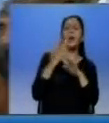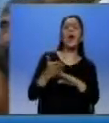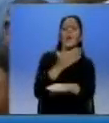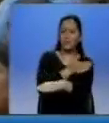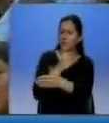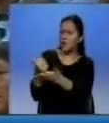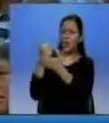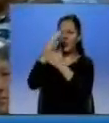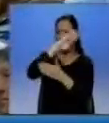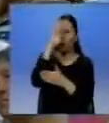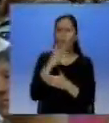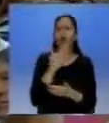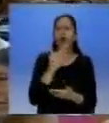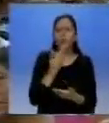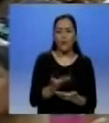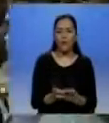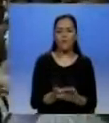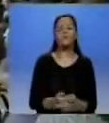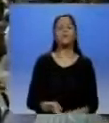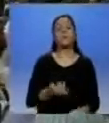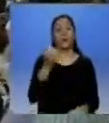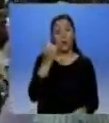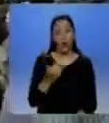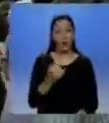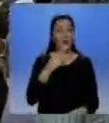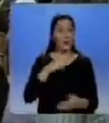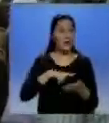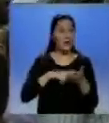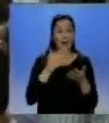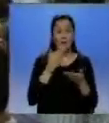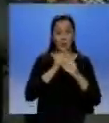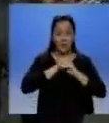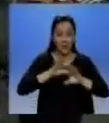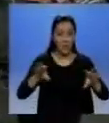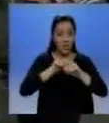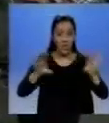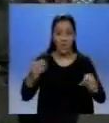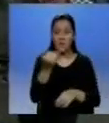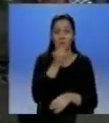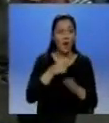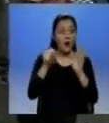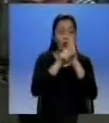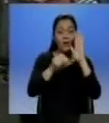pobreza. Dicen que volverán a tomar medidas si continúa la campaña de desinformación